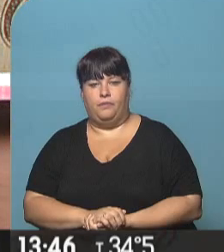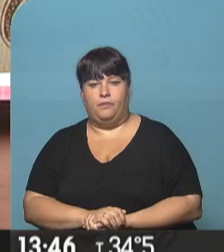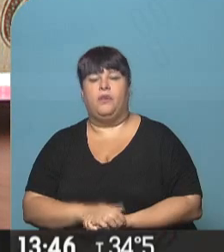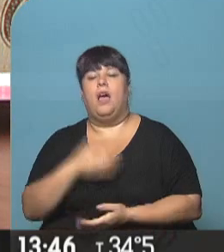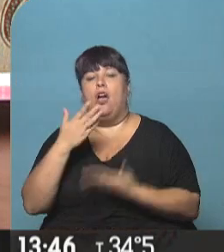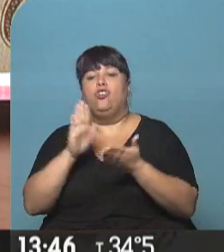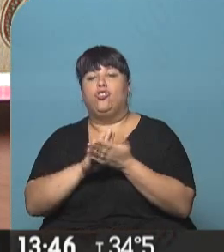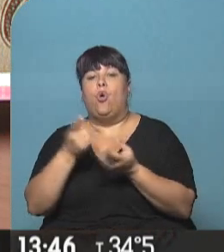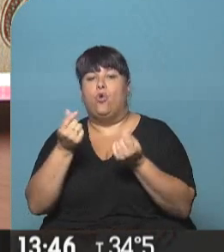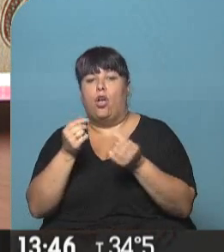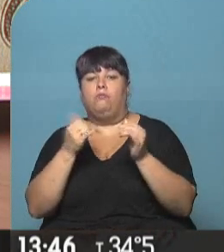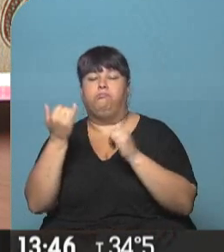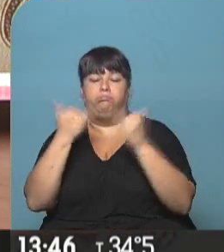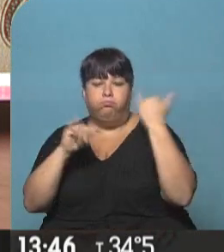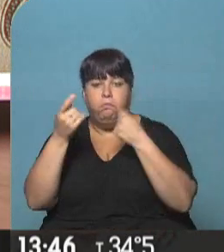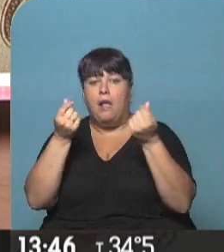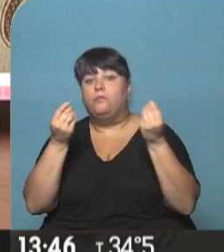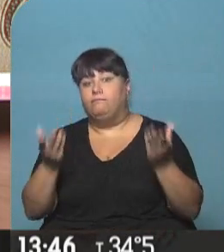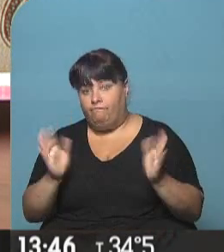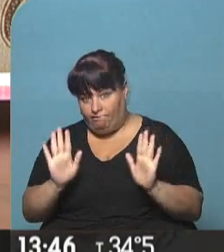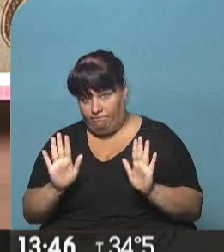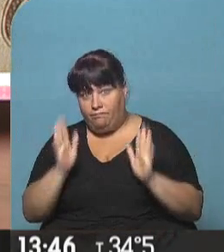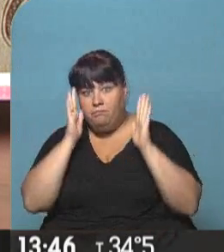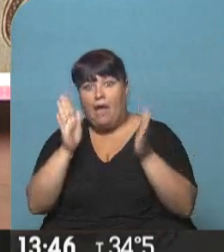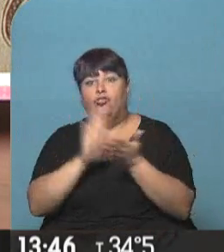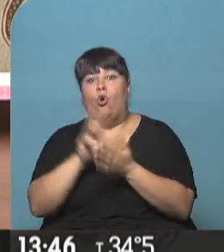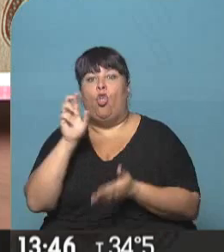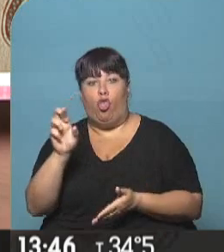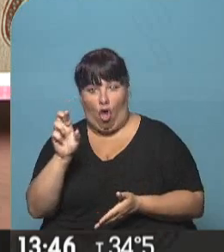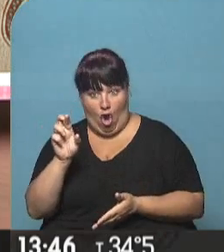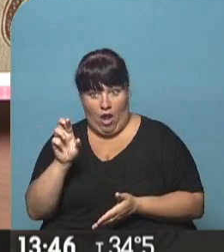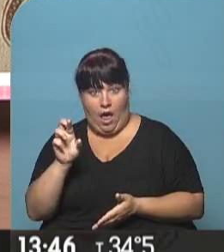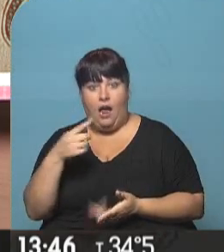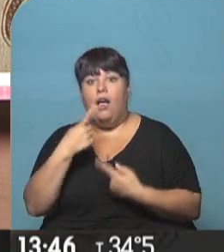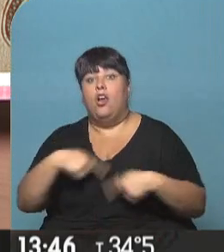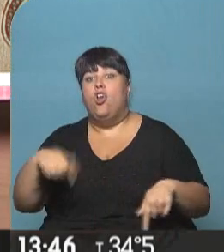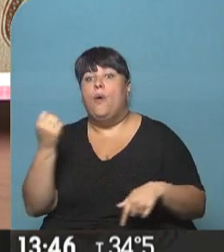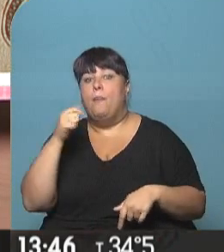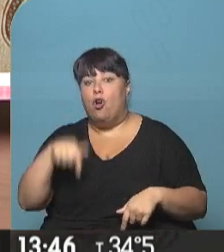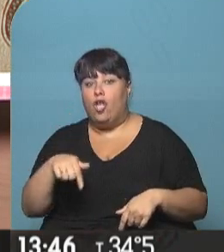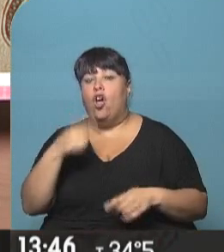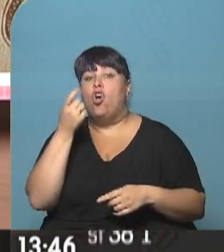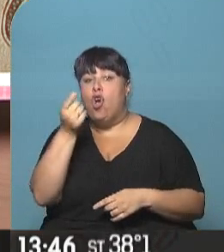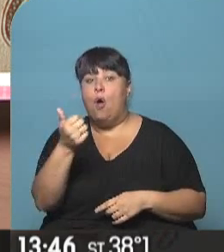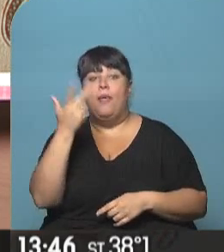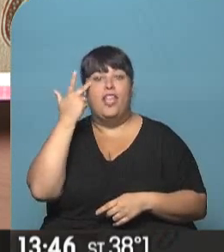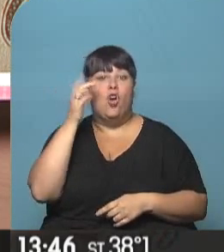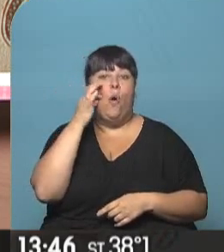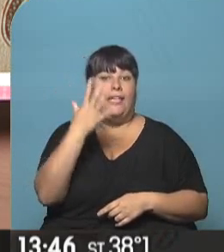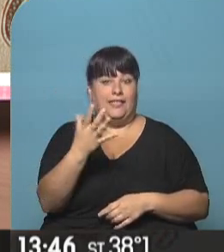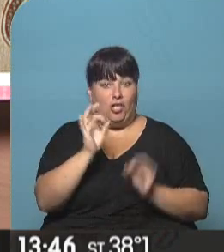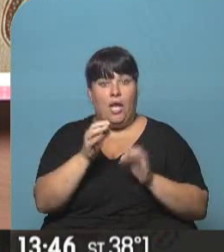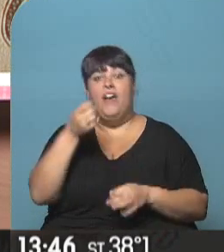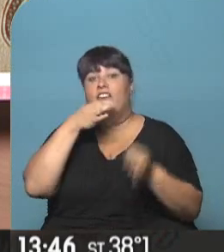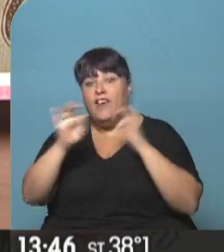Hablamos de números, de cotizaciones, por supuesto, concentrados en el dólar. Una de las noticias del día, para la compra